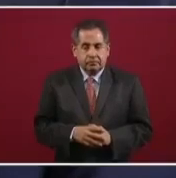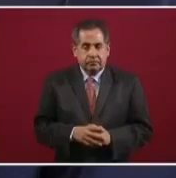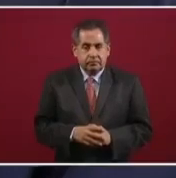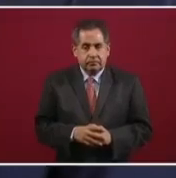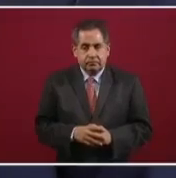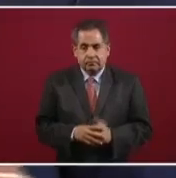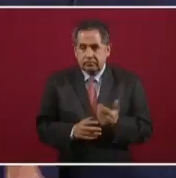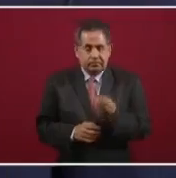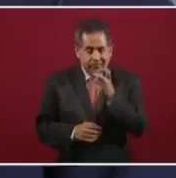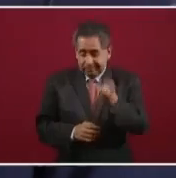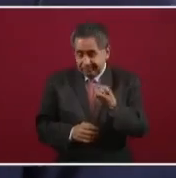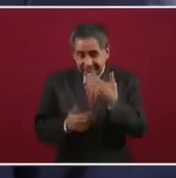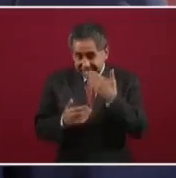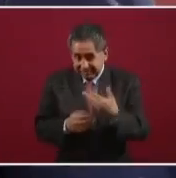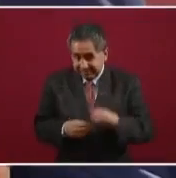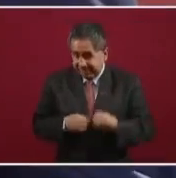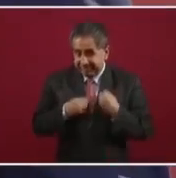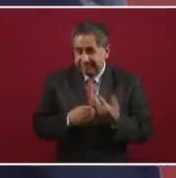que eso no es